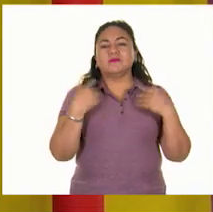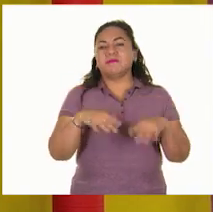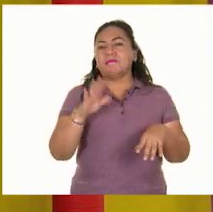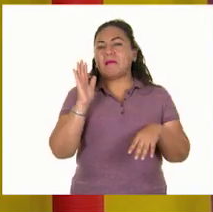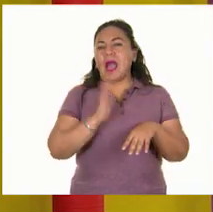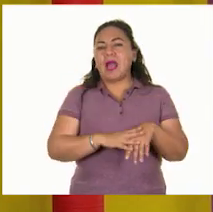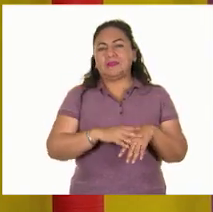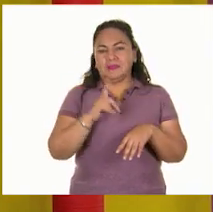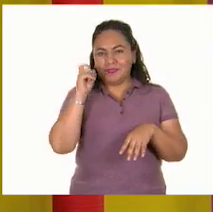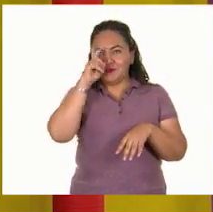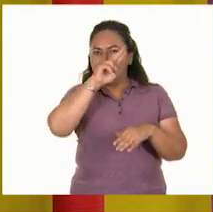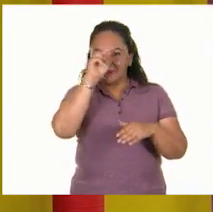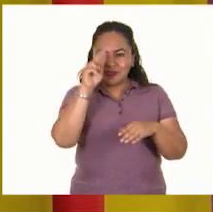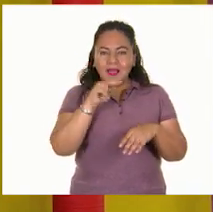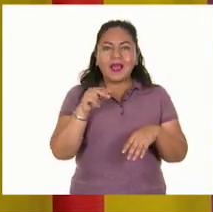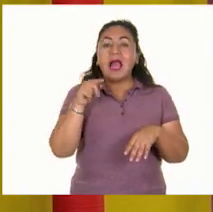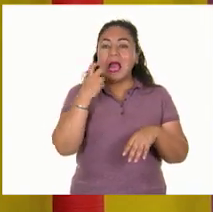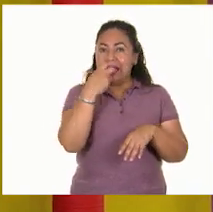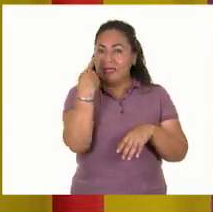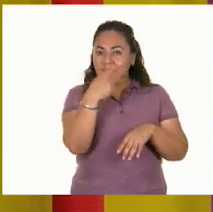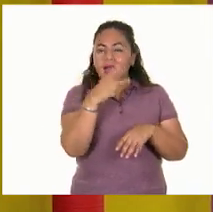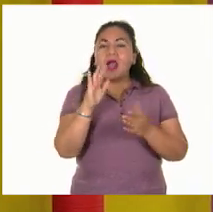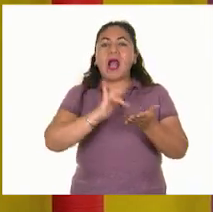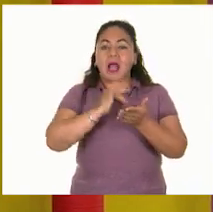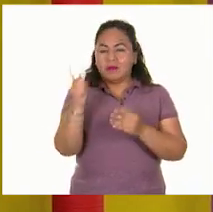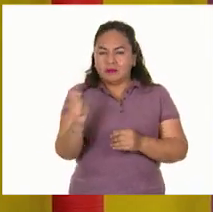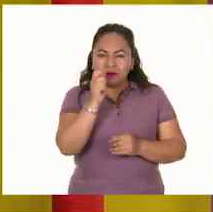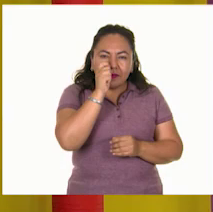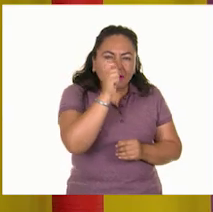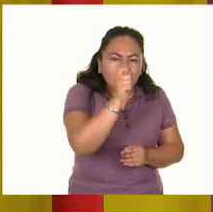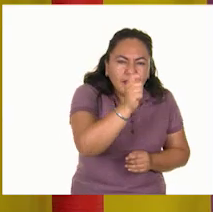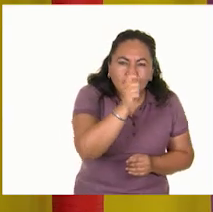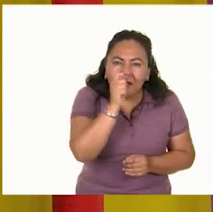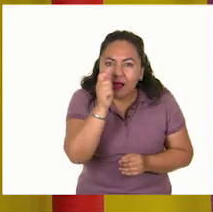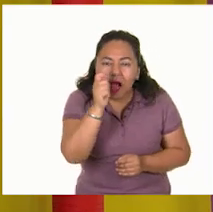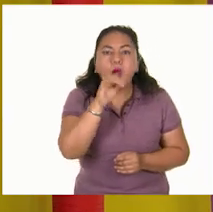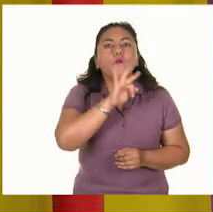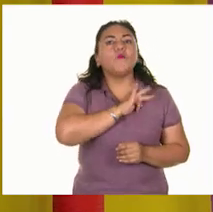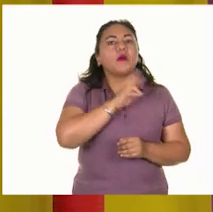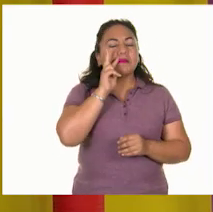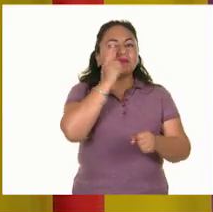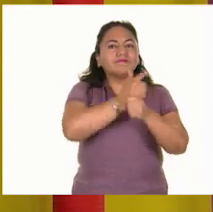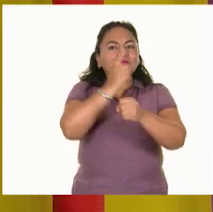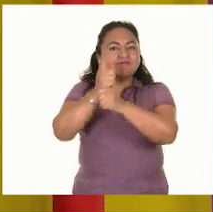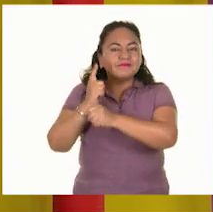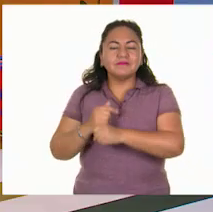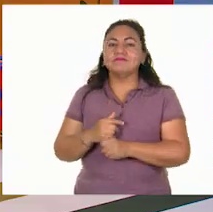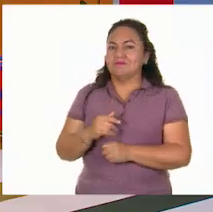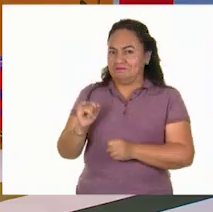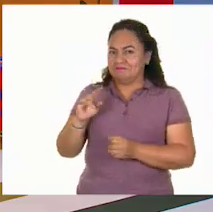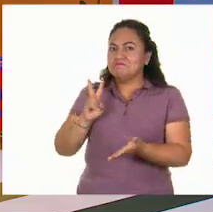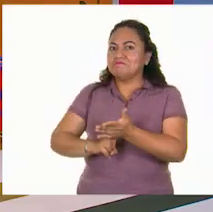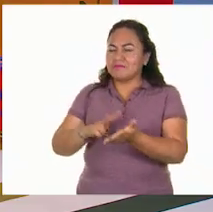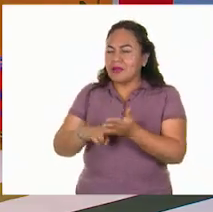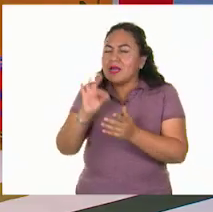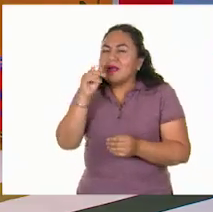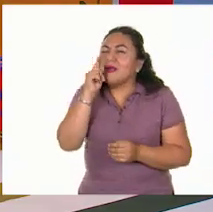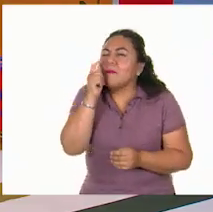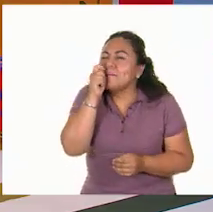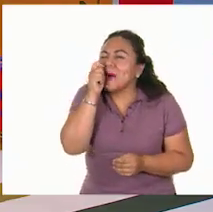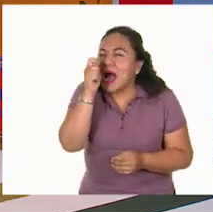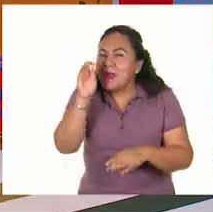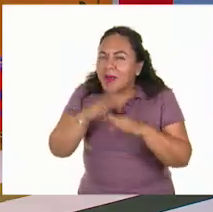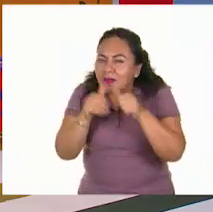poco más complejas, a través de una lupa se pueden distinguir mejor. Vale la pena, ¿no crees? ¿Sí? Echarle un ojito